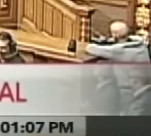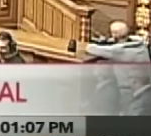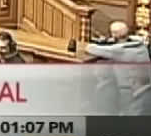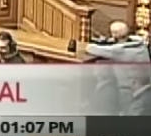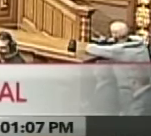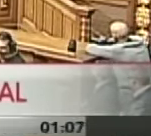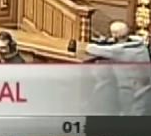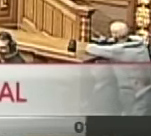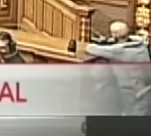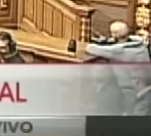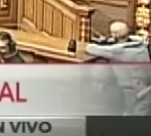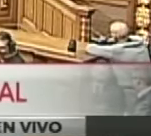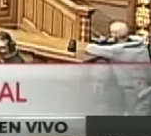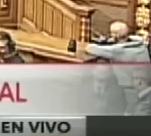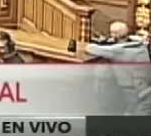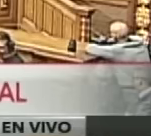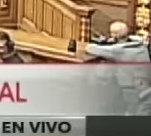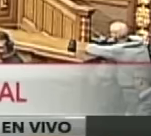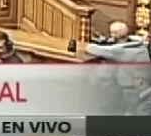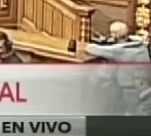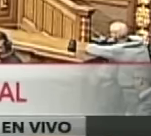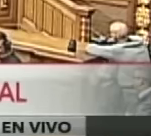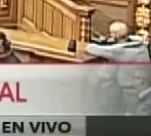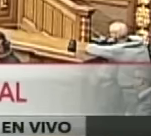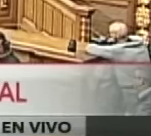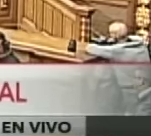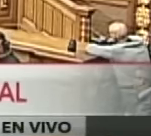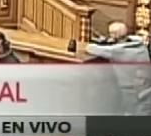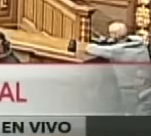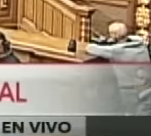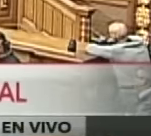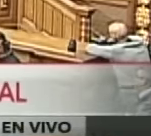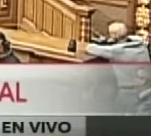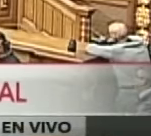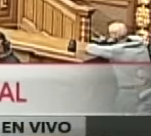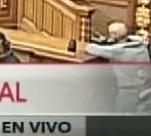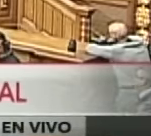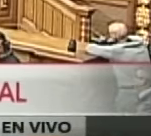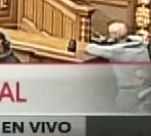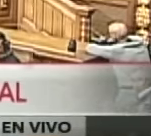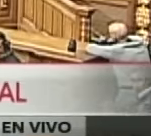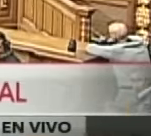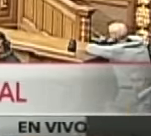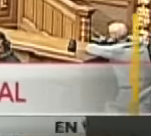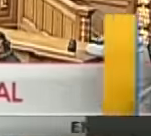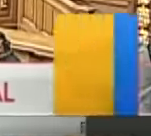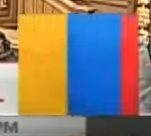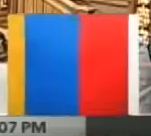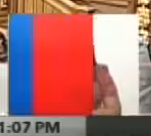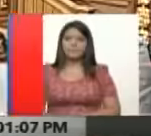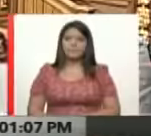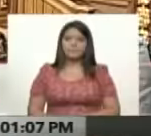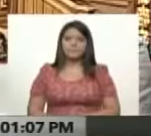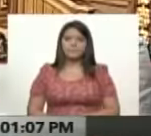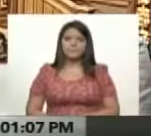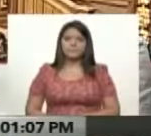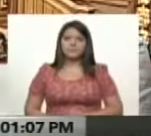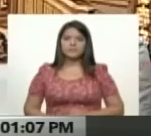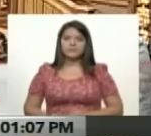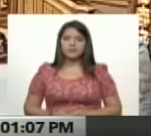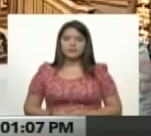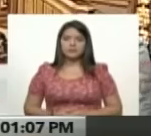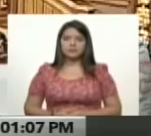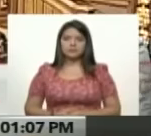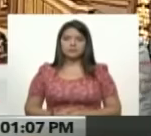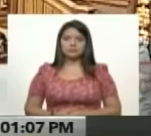han tomado la palabra en esta sesión de instalación de la nueva Asamblea Nacional, con relación al bloque parlamentario